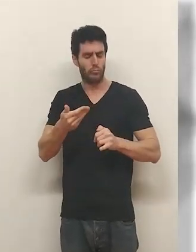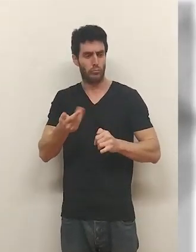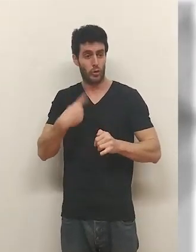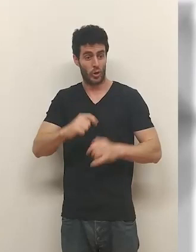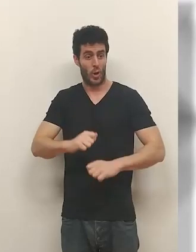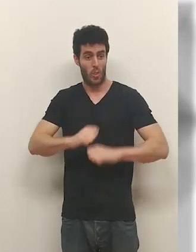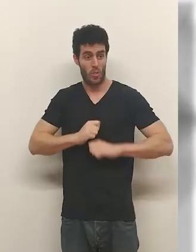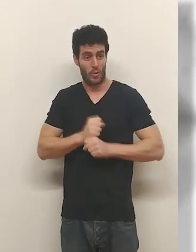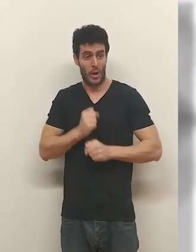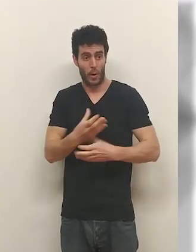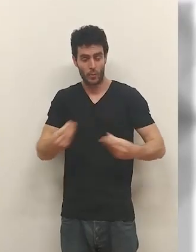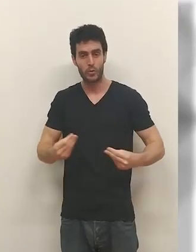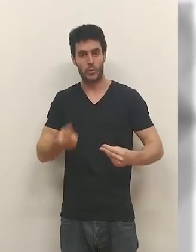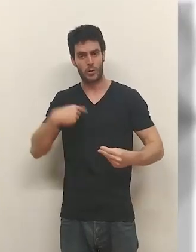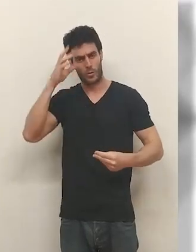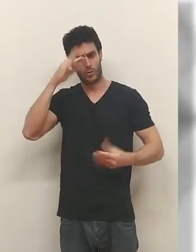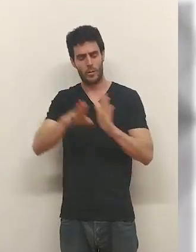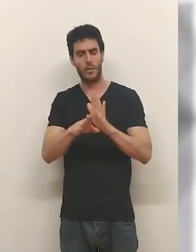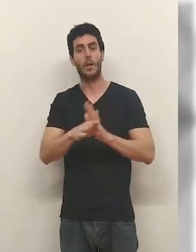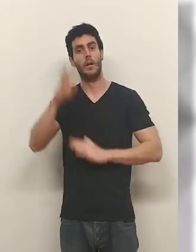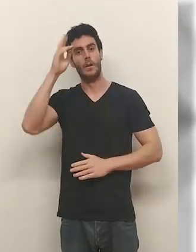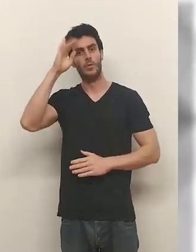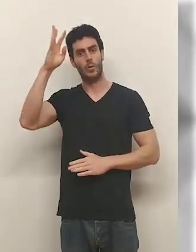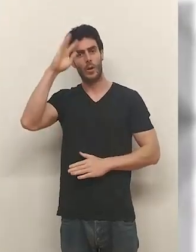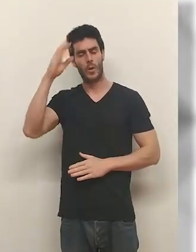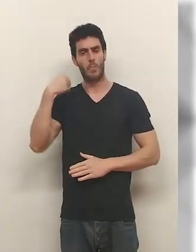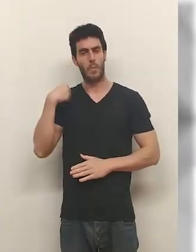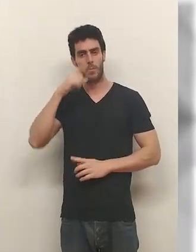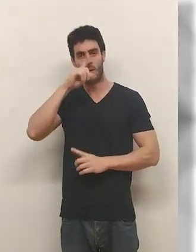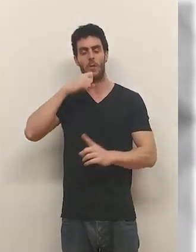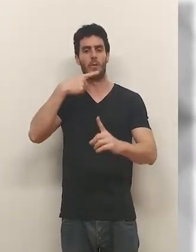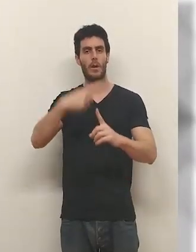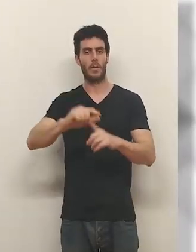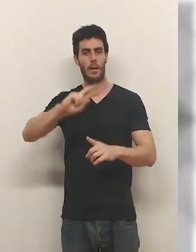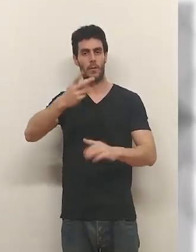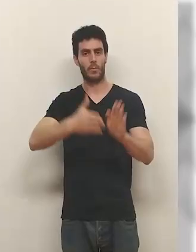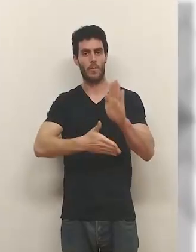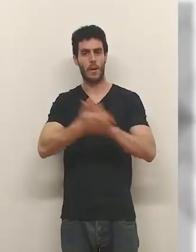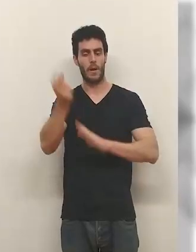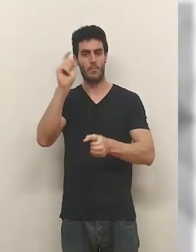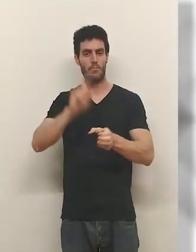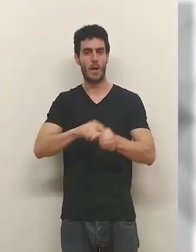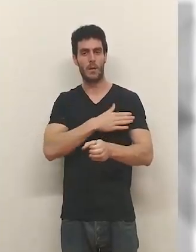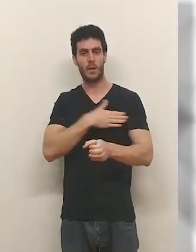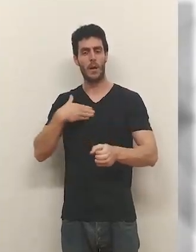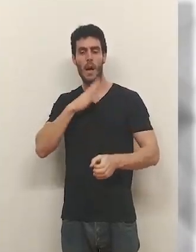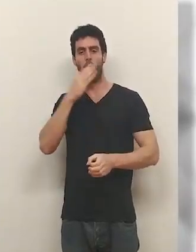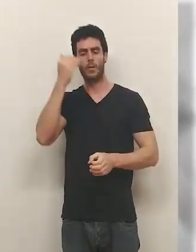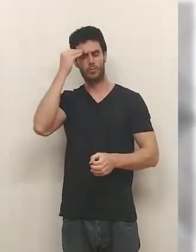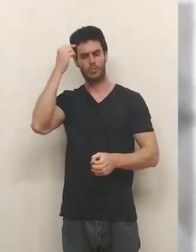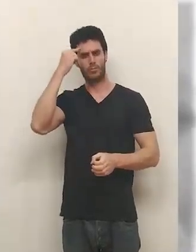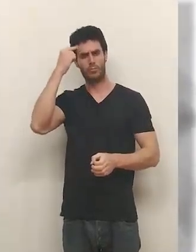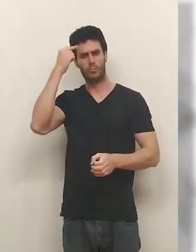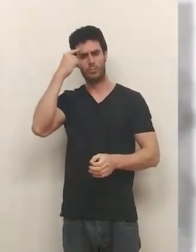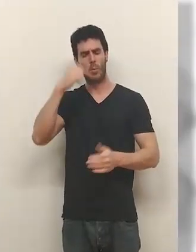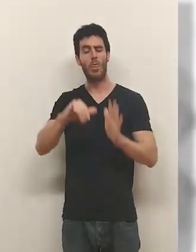que no vamos a dejar de soñar. Y ese sueño es el estar el año que viene en segunda federación, algo que tienen muy